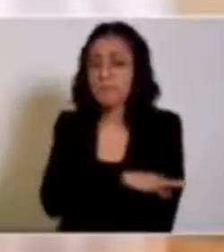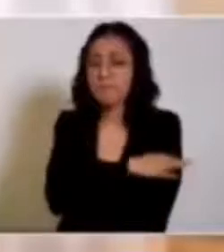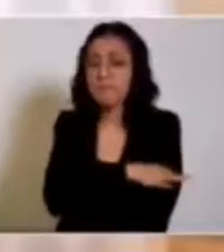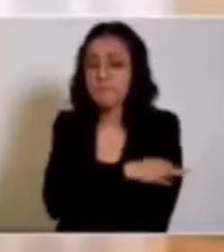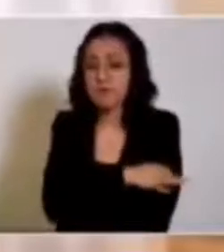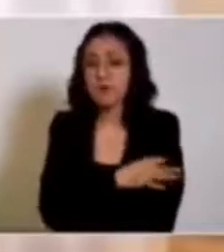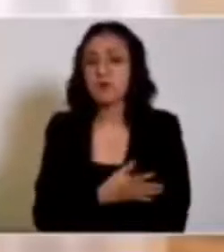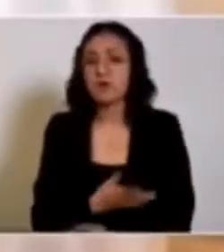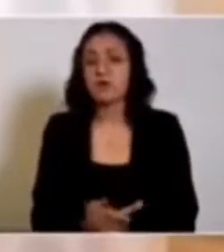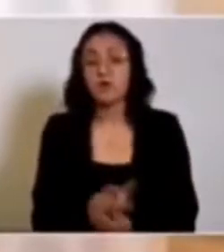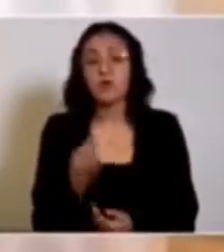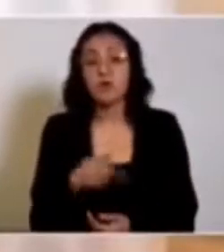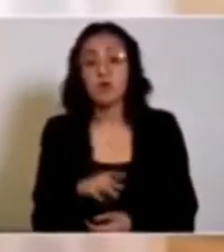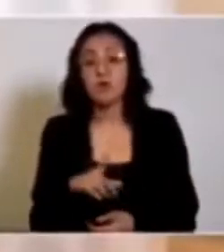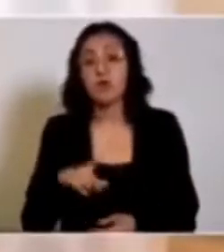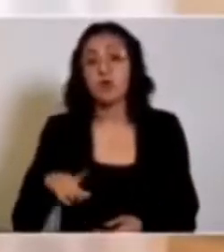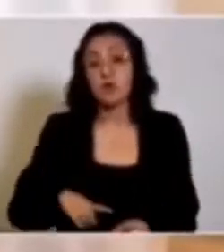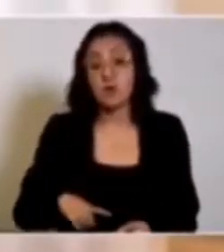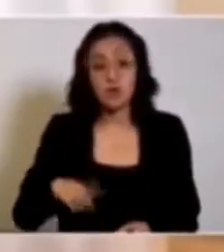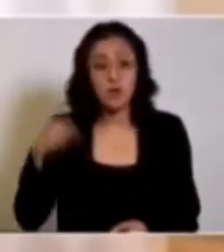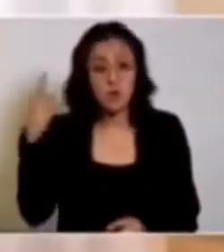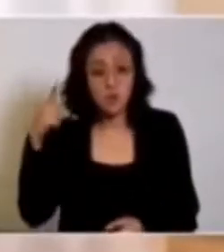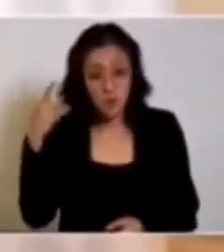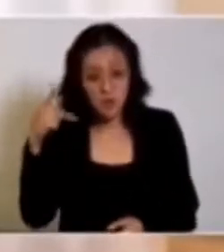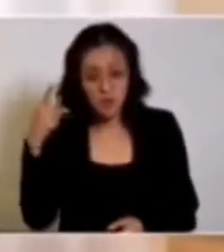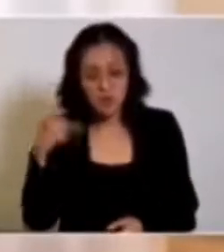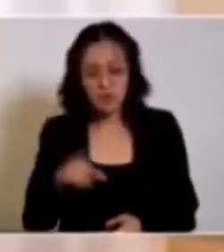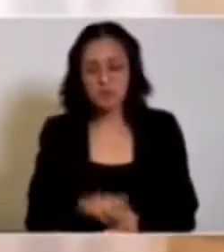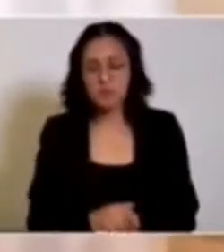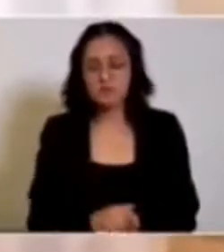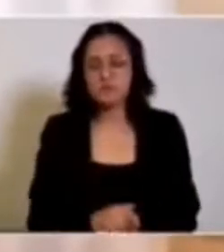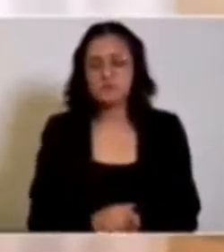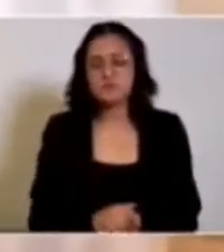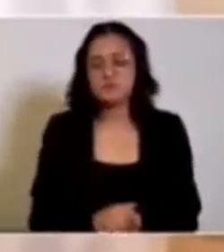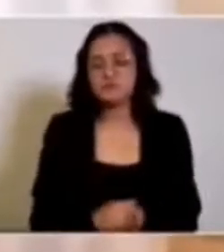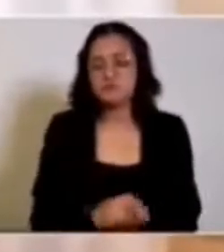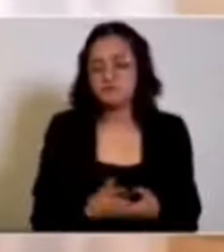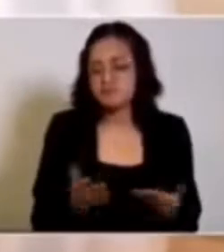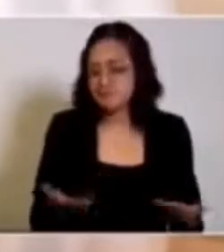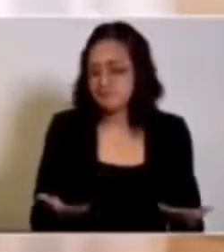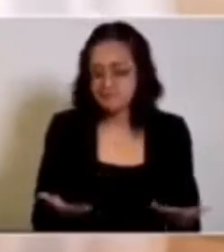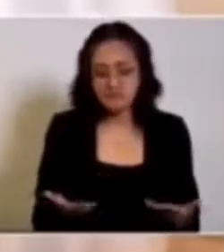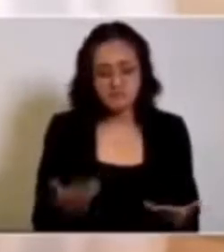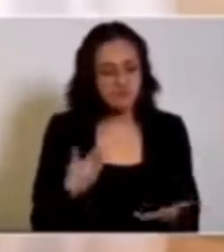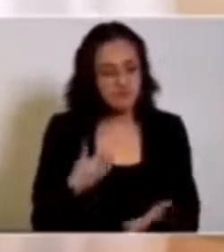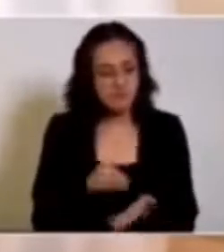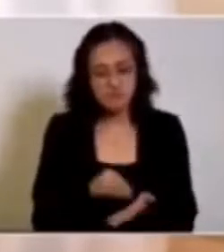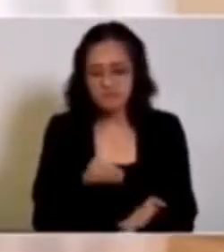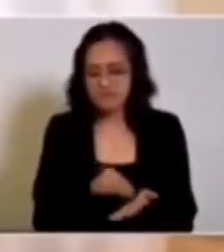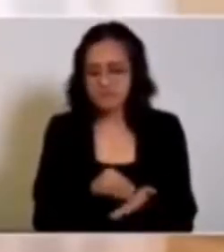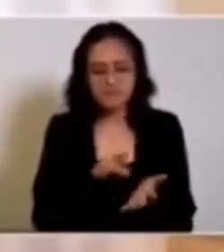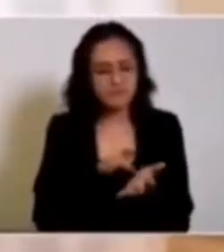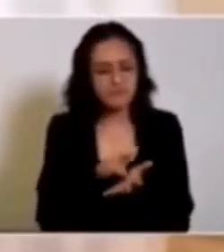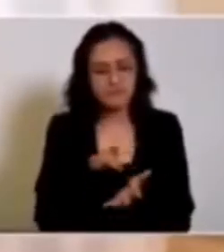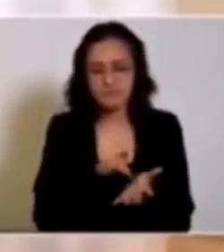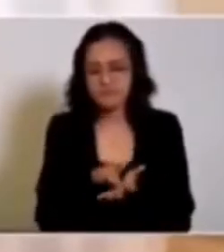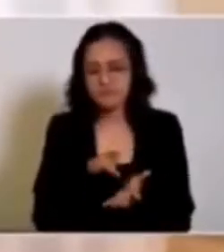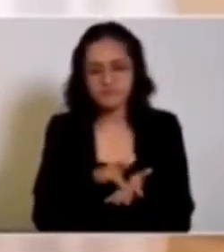así es que el gobierno de puebla será permanente apoyador